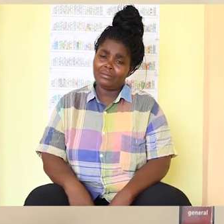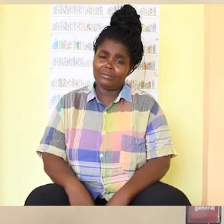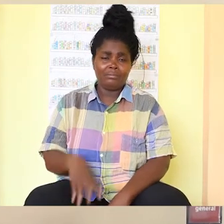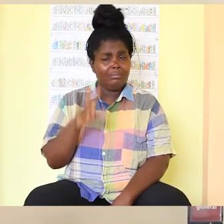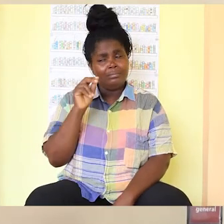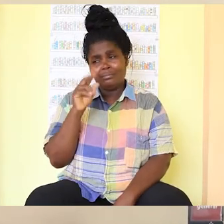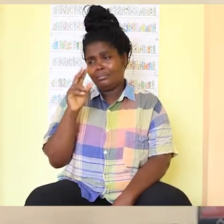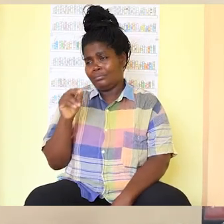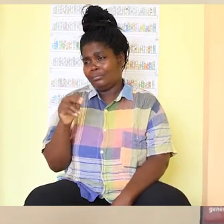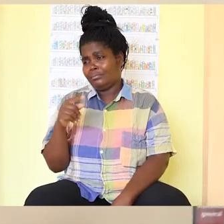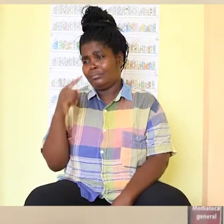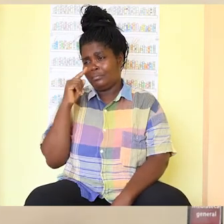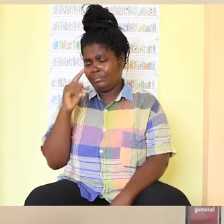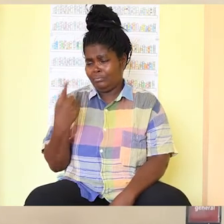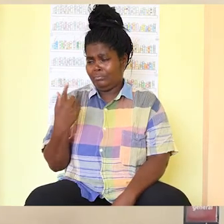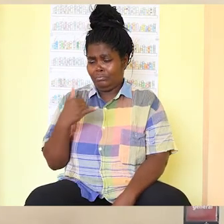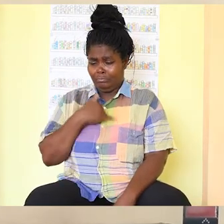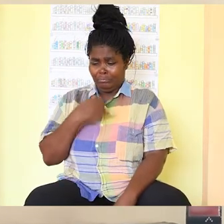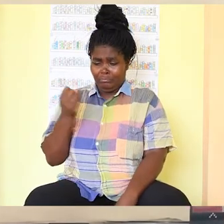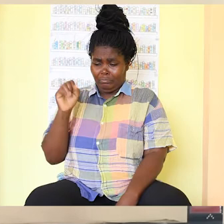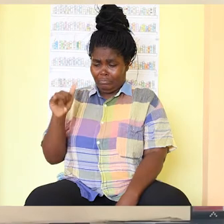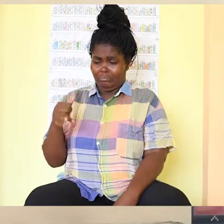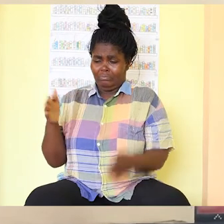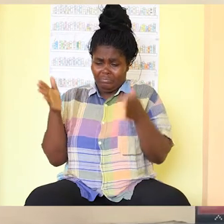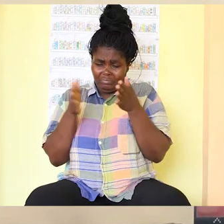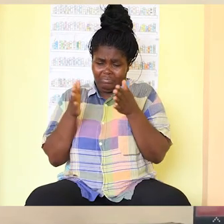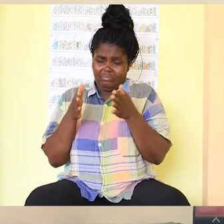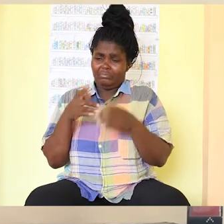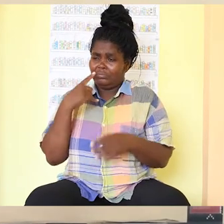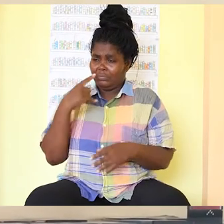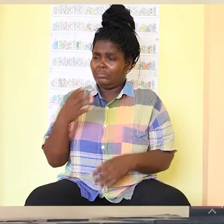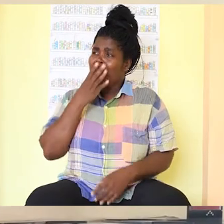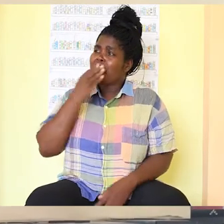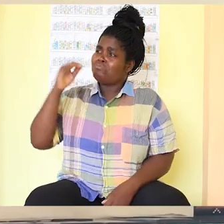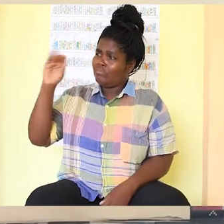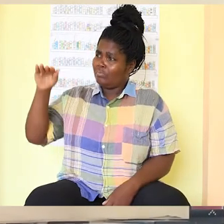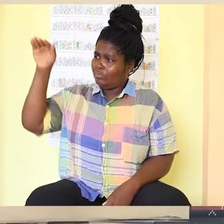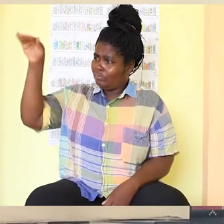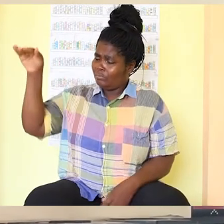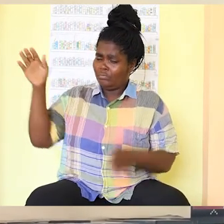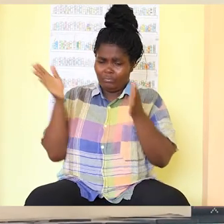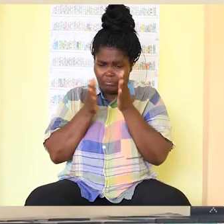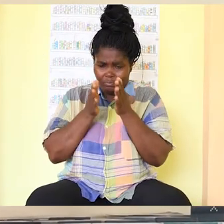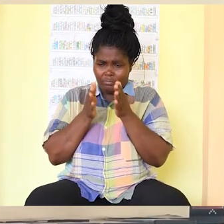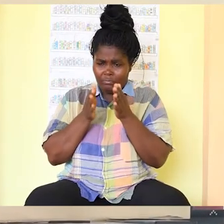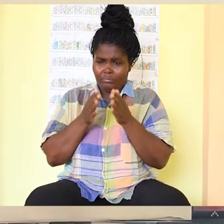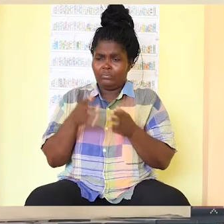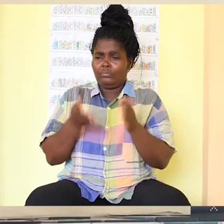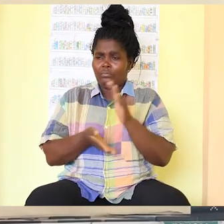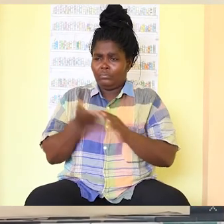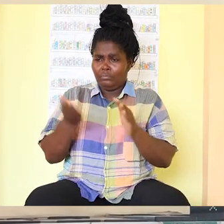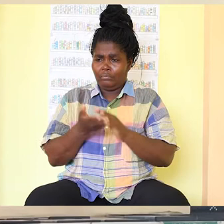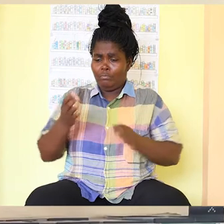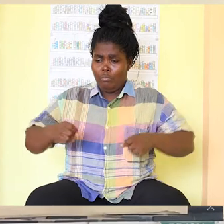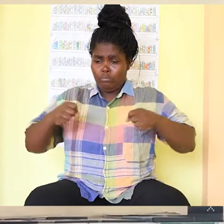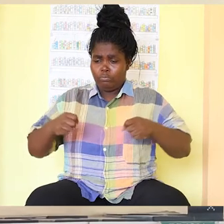No, que aún soy muy pequeño. Espera al chivón chivón mediano, que está más